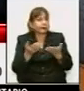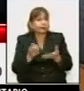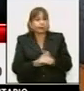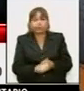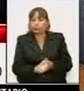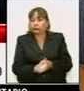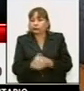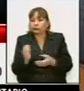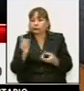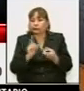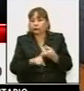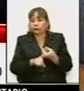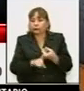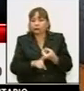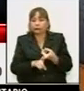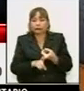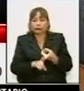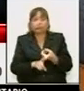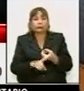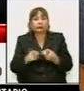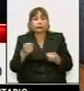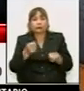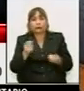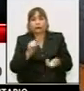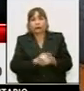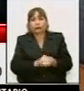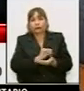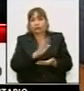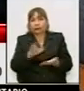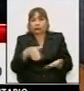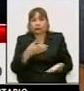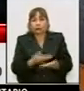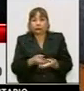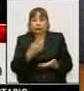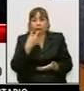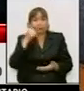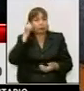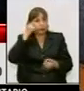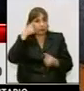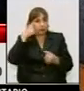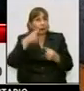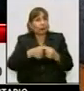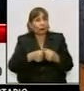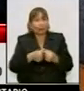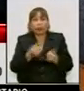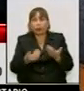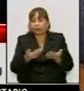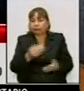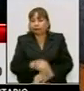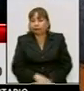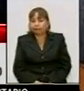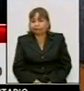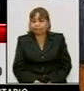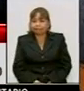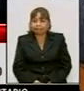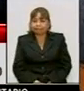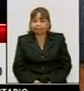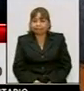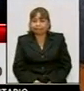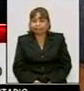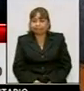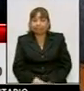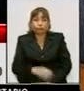Público y hasta la Corte Superior. ¿Cuáles todos han sido? ¿Y se acuerda usted por qué casos? ¿O atribuido a qué